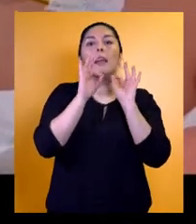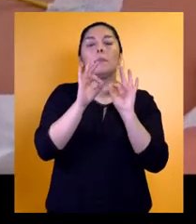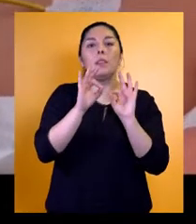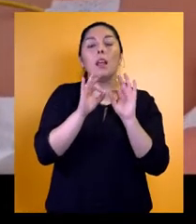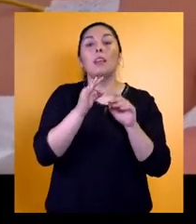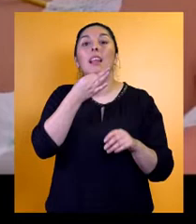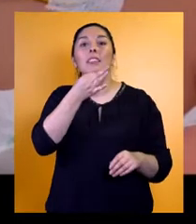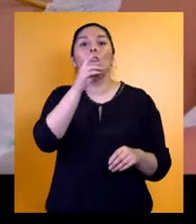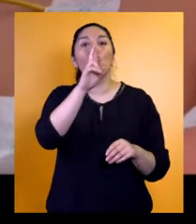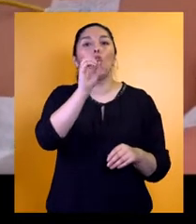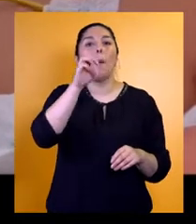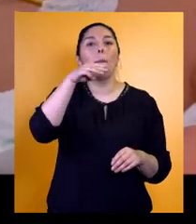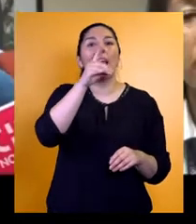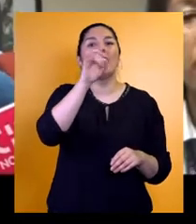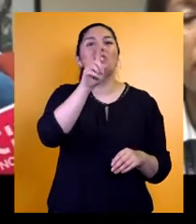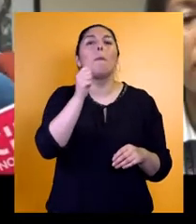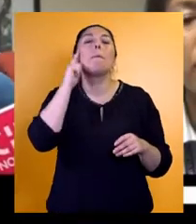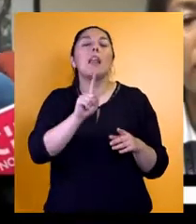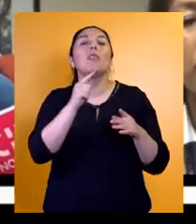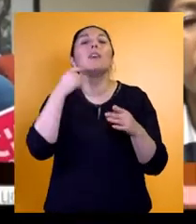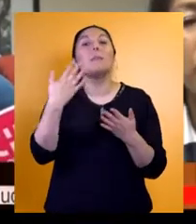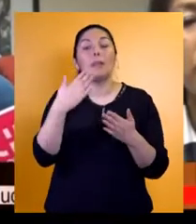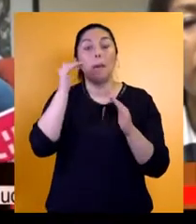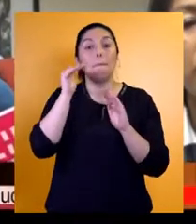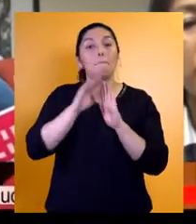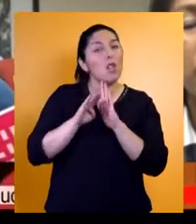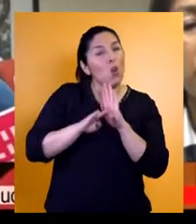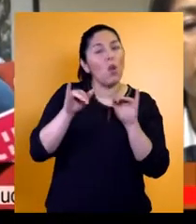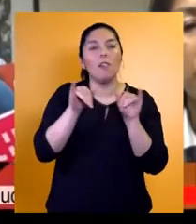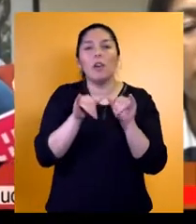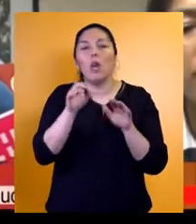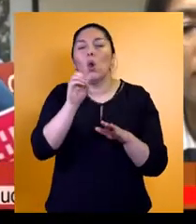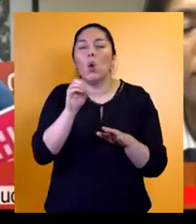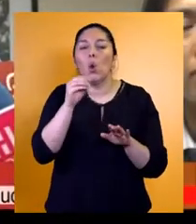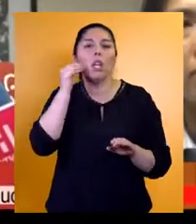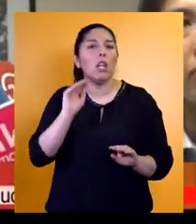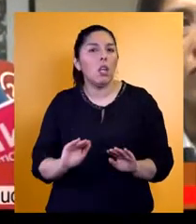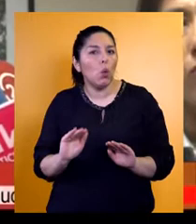Fiebre, romadizo, pero en caso de niños menores o niños que tengan